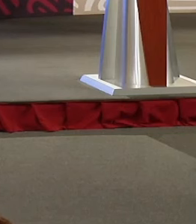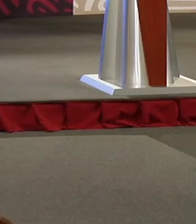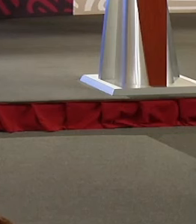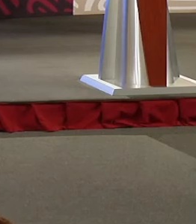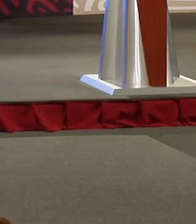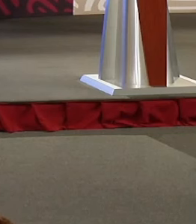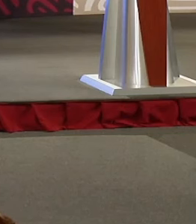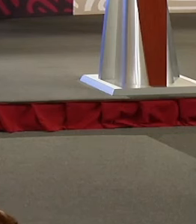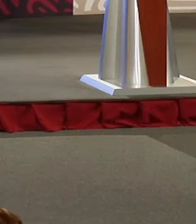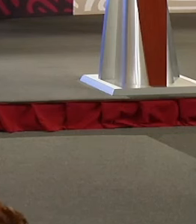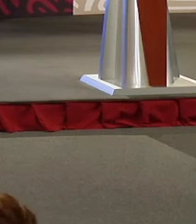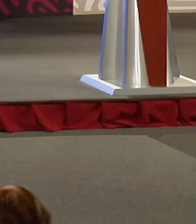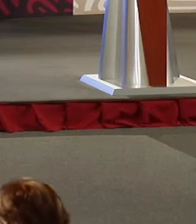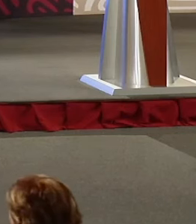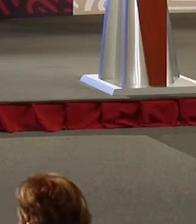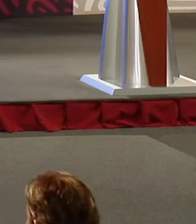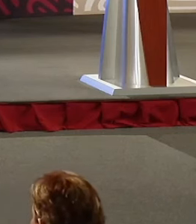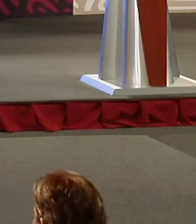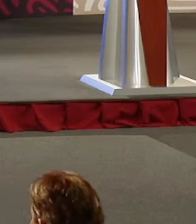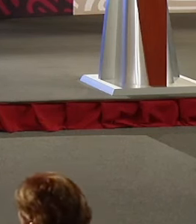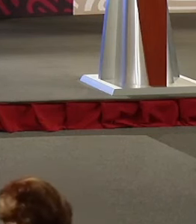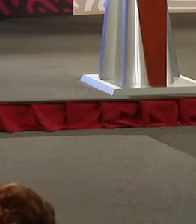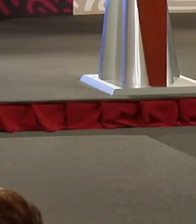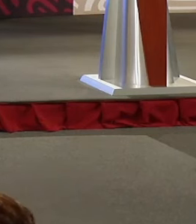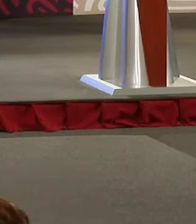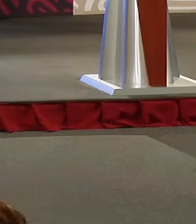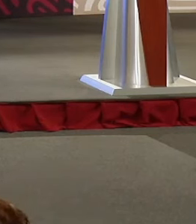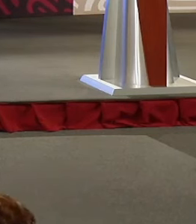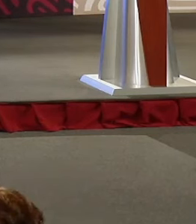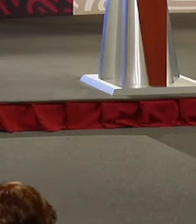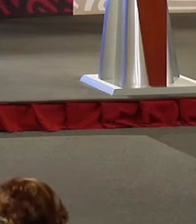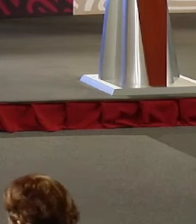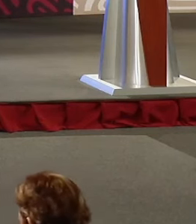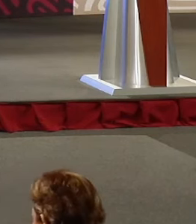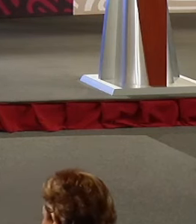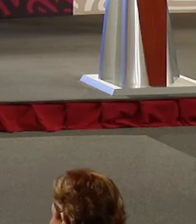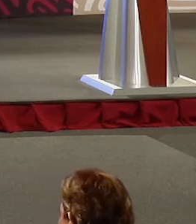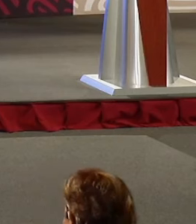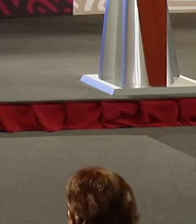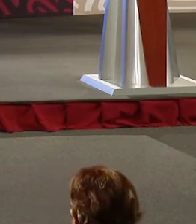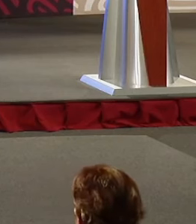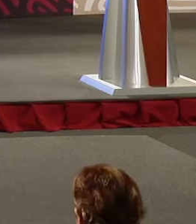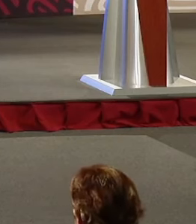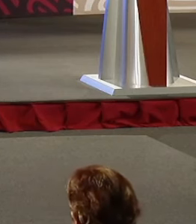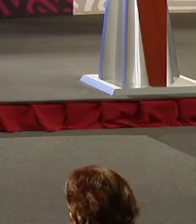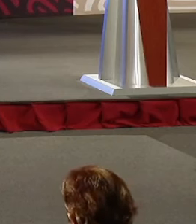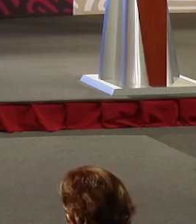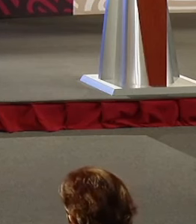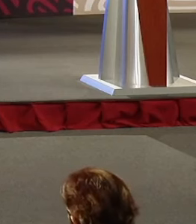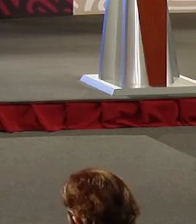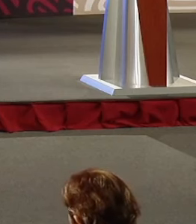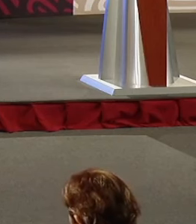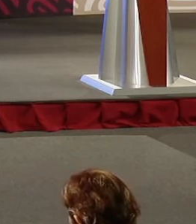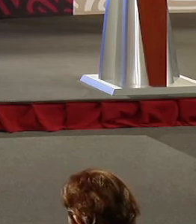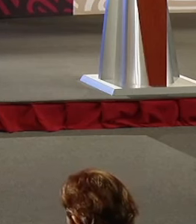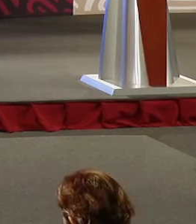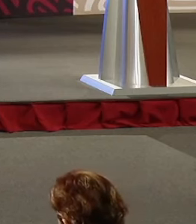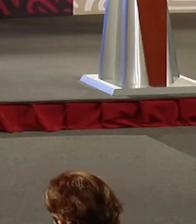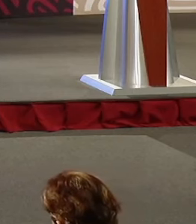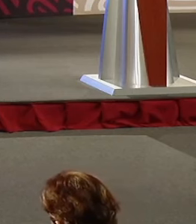una nueva derecha que nos va a dejar. Este nuevo sistema de salud es lo que estamos